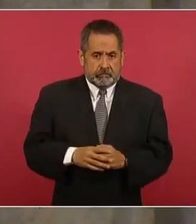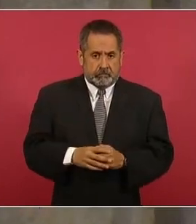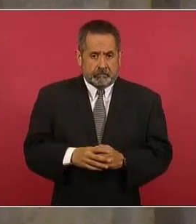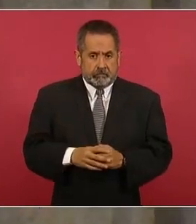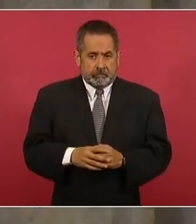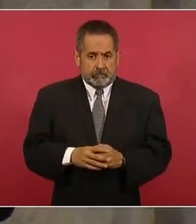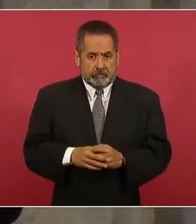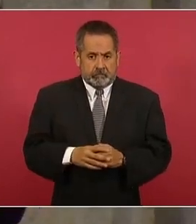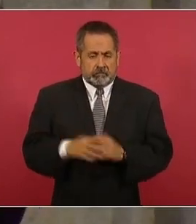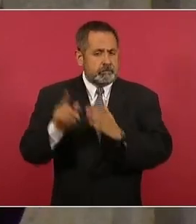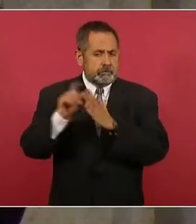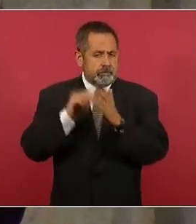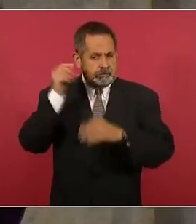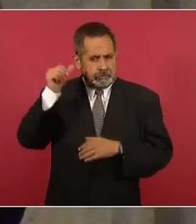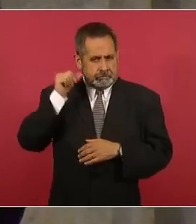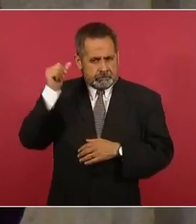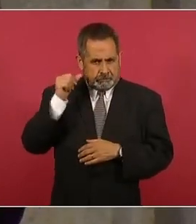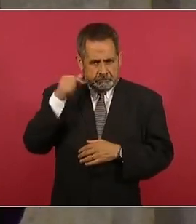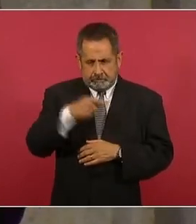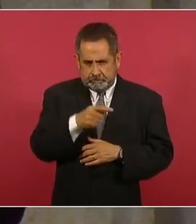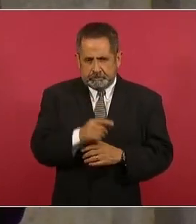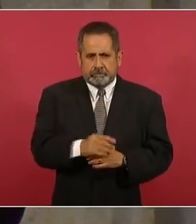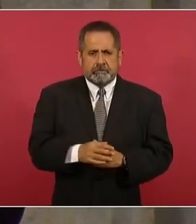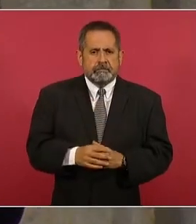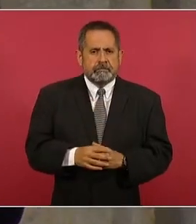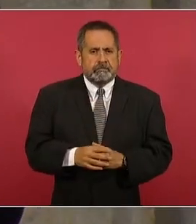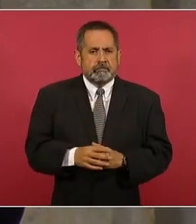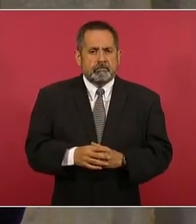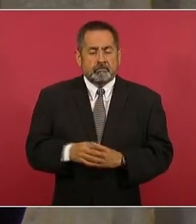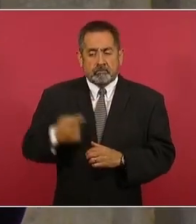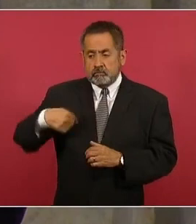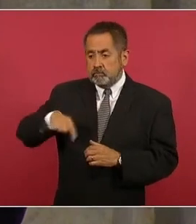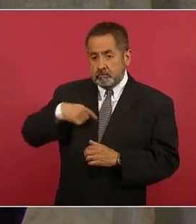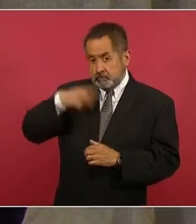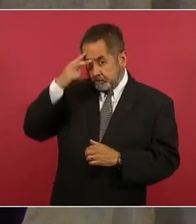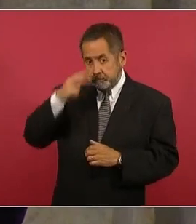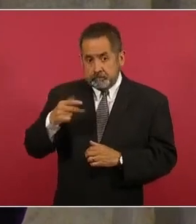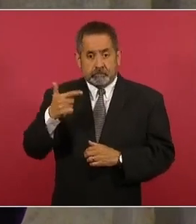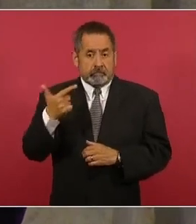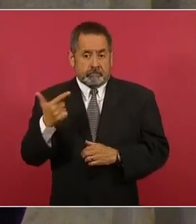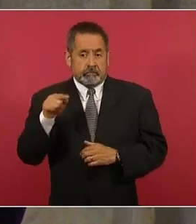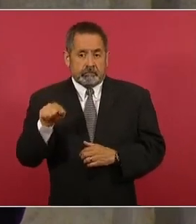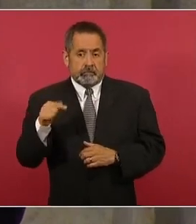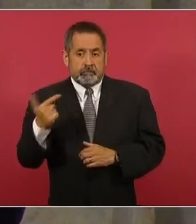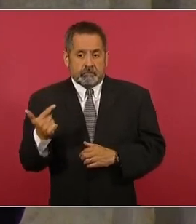Esto es en el mes de abril. Y nosotros 7.7.